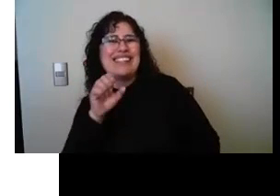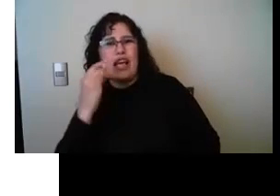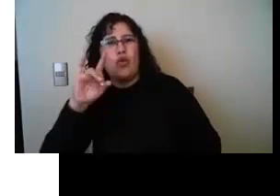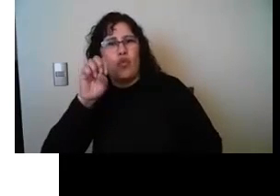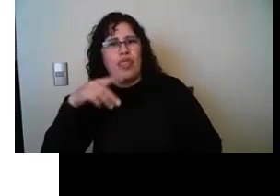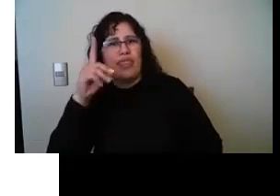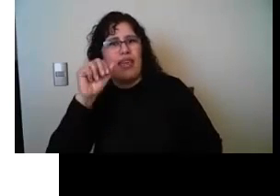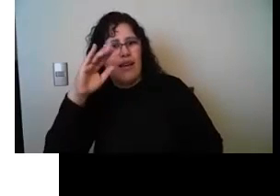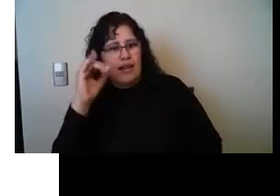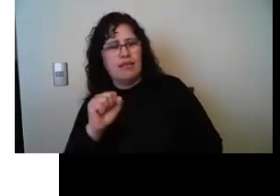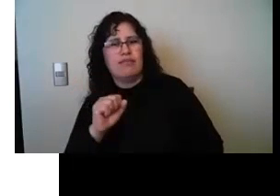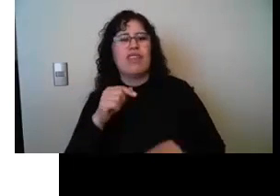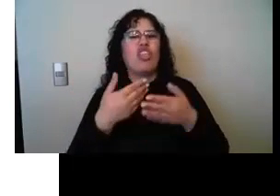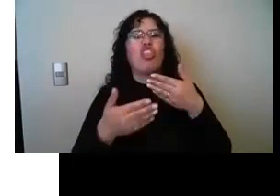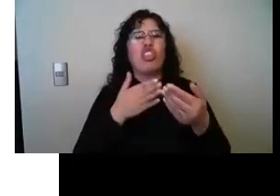temporal. Bueno, con eso